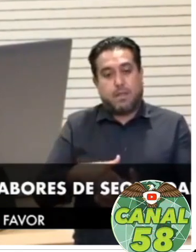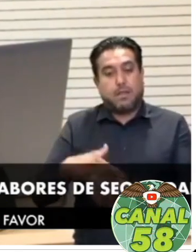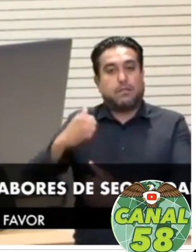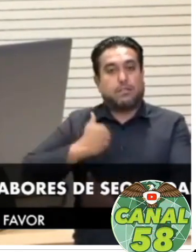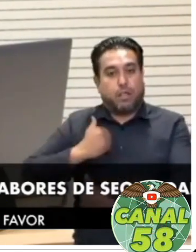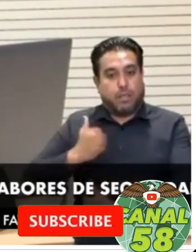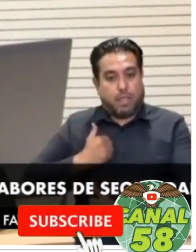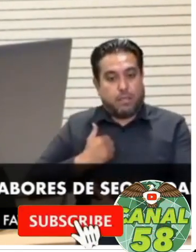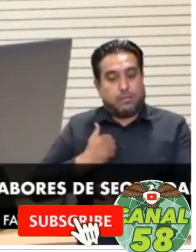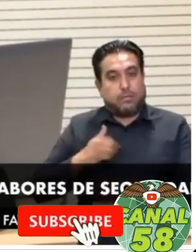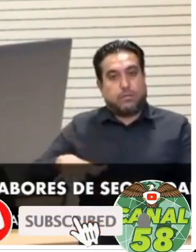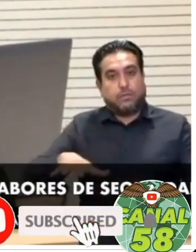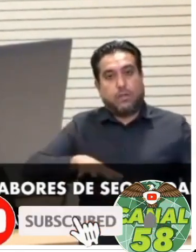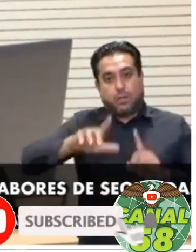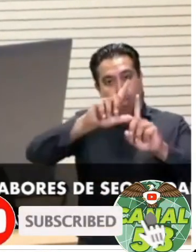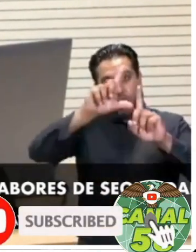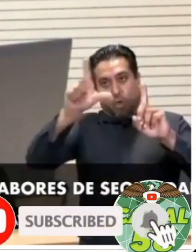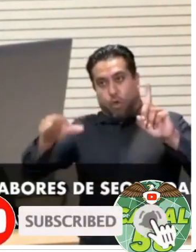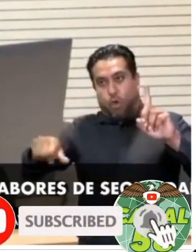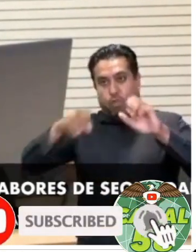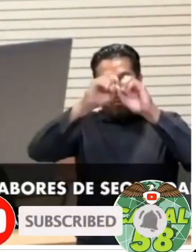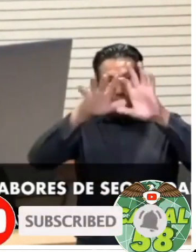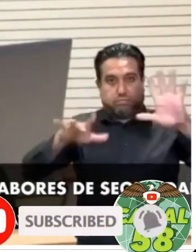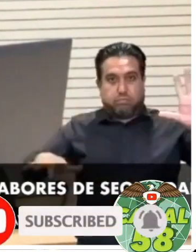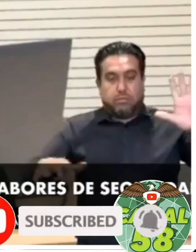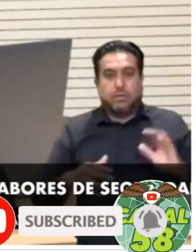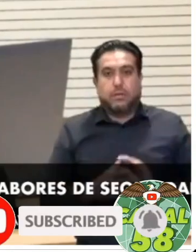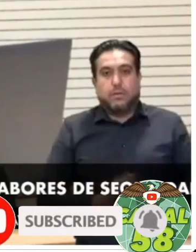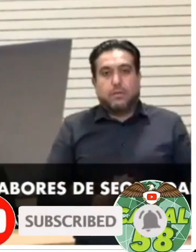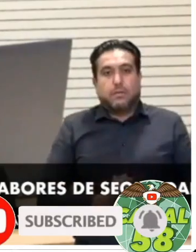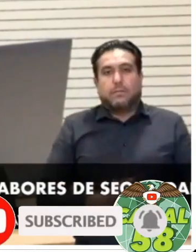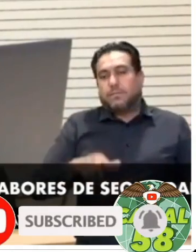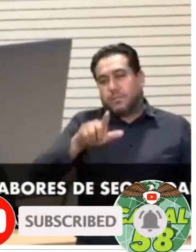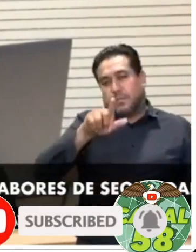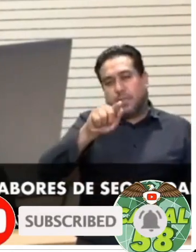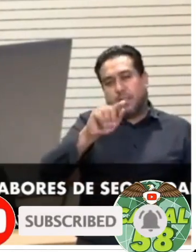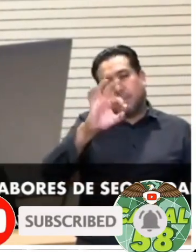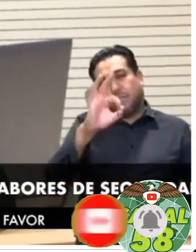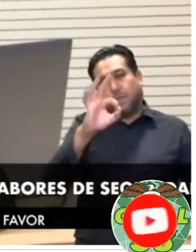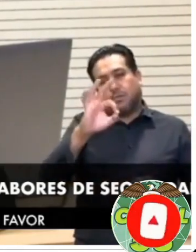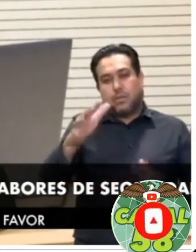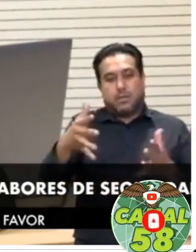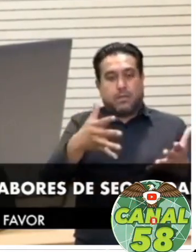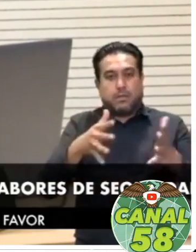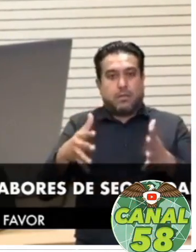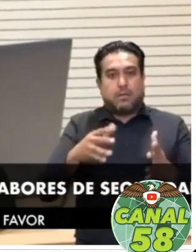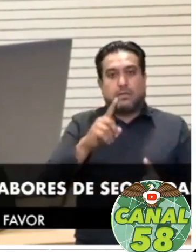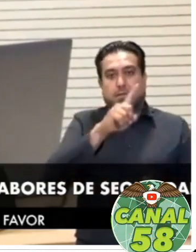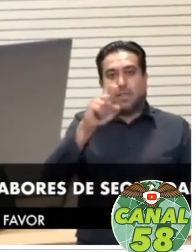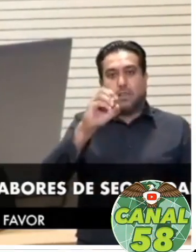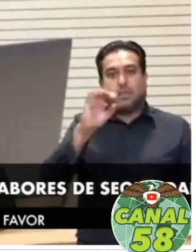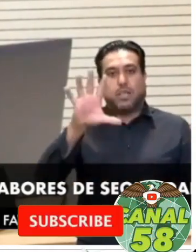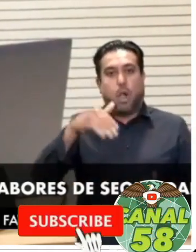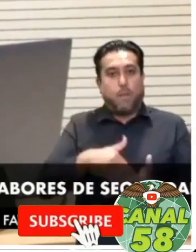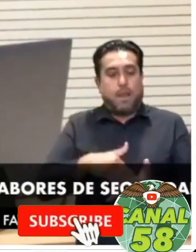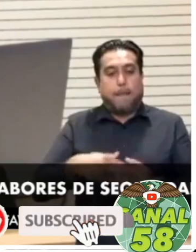elementos desplegados en todo el país. Más del 70%, es decir, más de 105,000